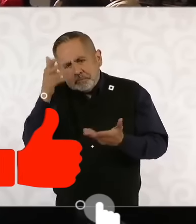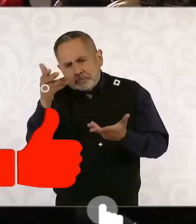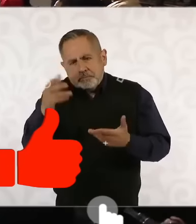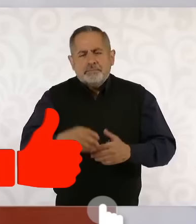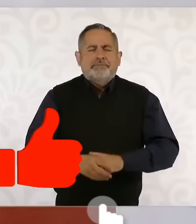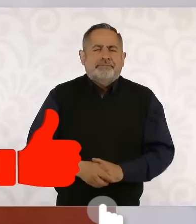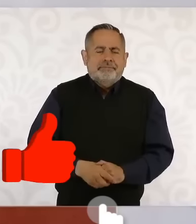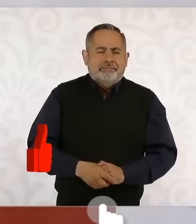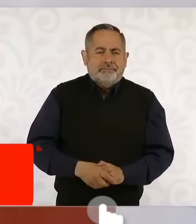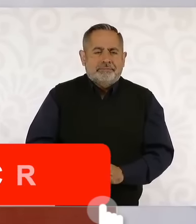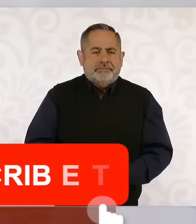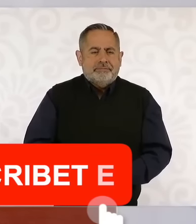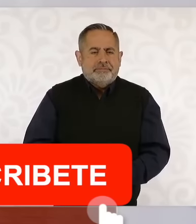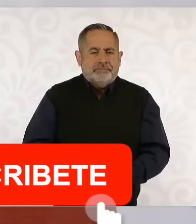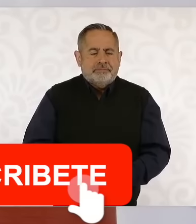Bueno,